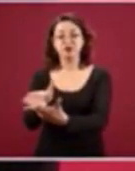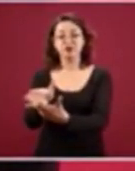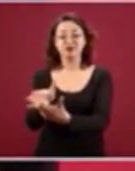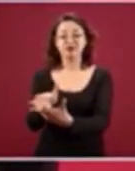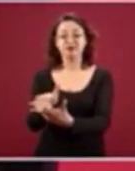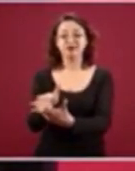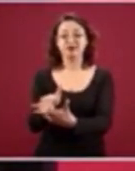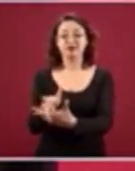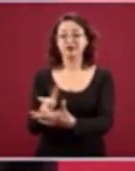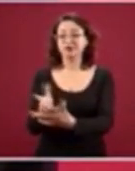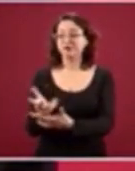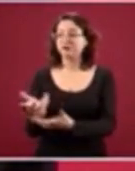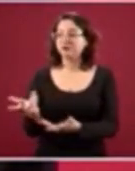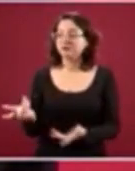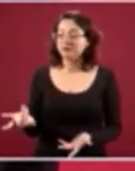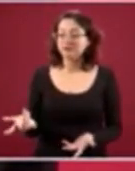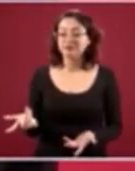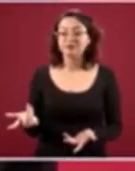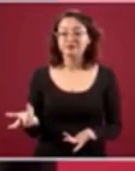no